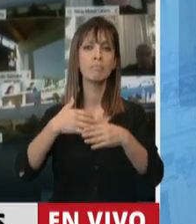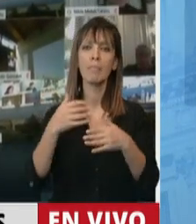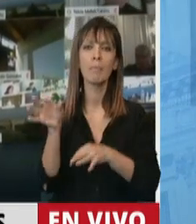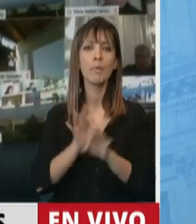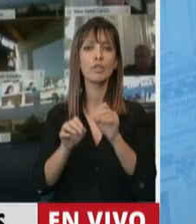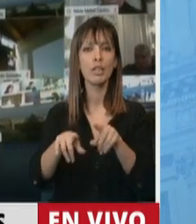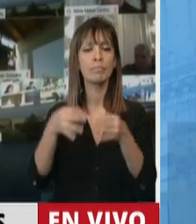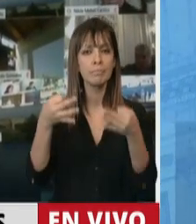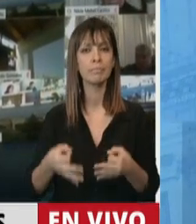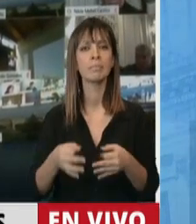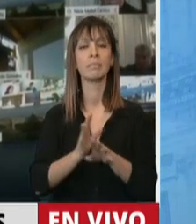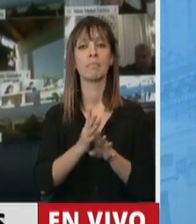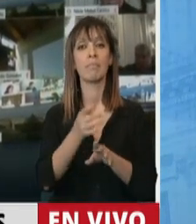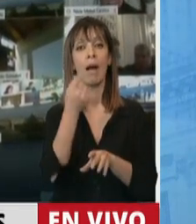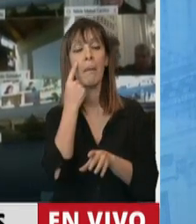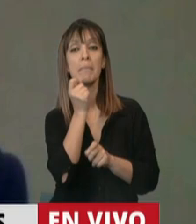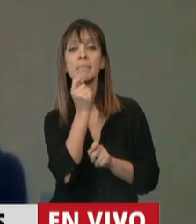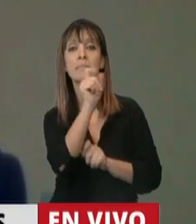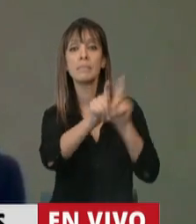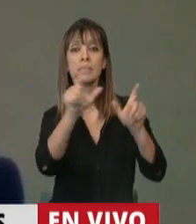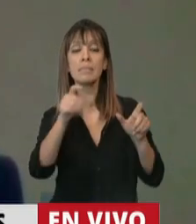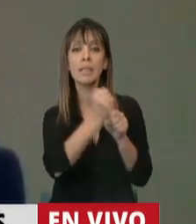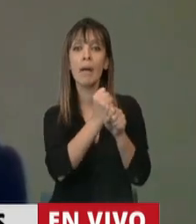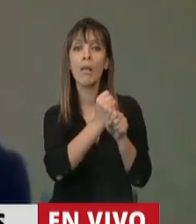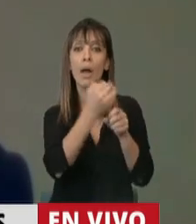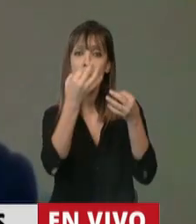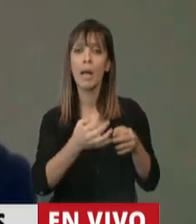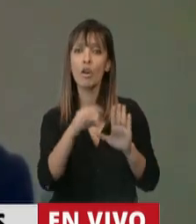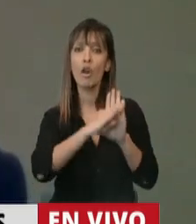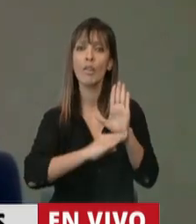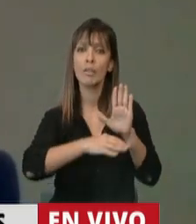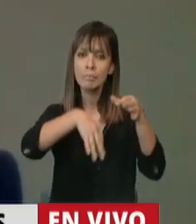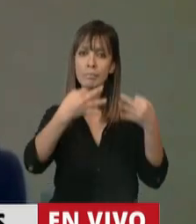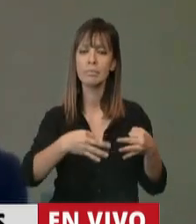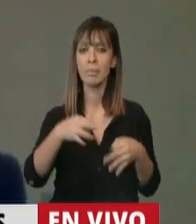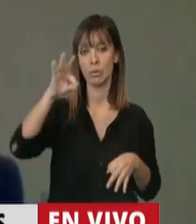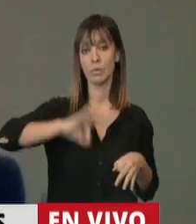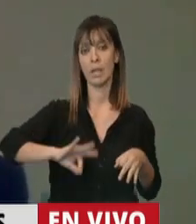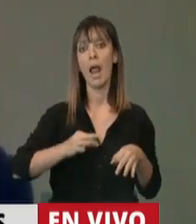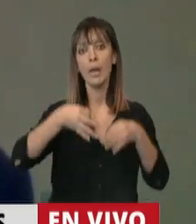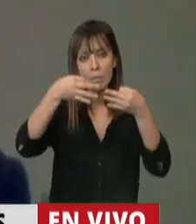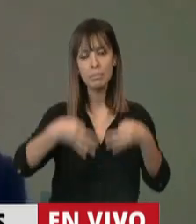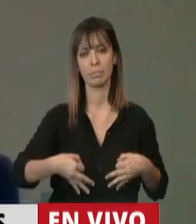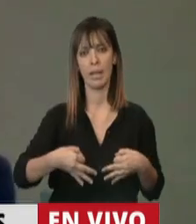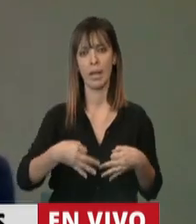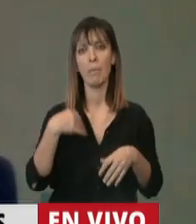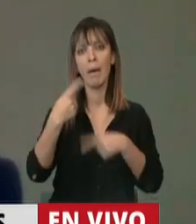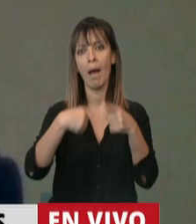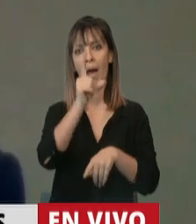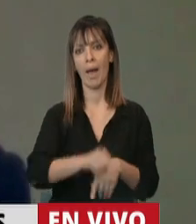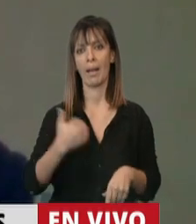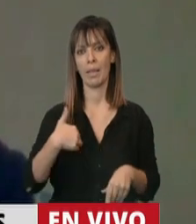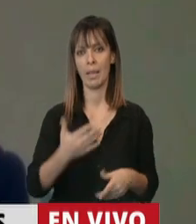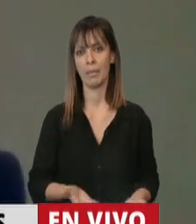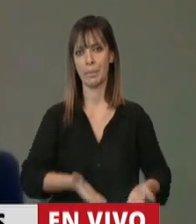y verificar que esos trabajadores tienen buenas condiciones y que tengan mejores salarios para seguir creciendo en nuestra República